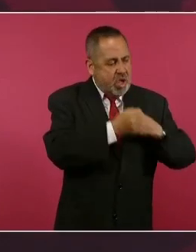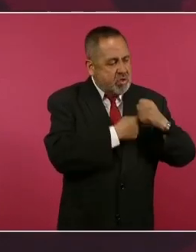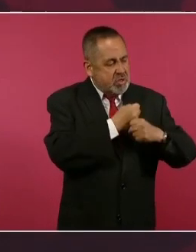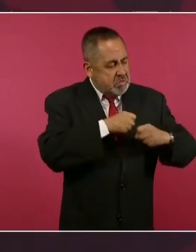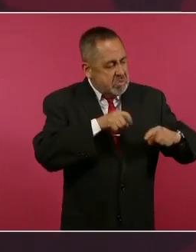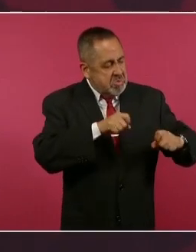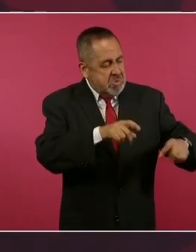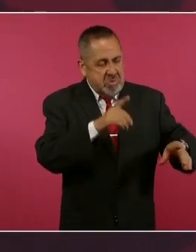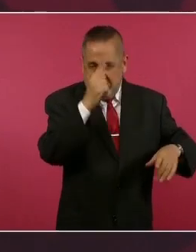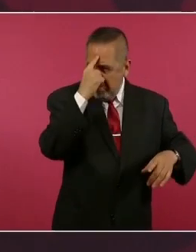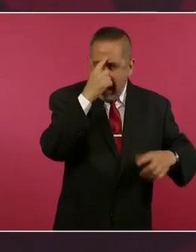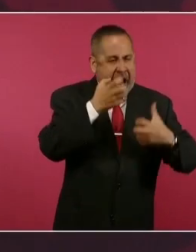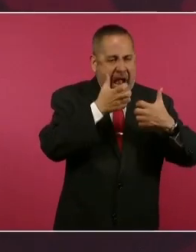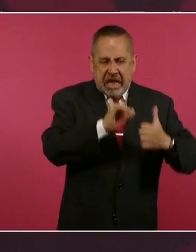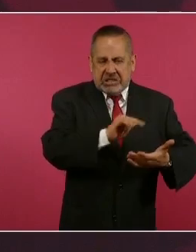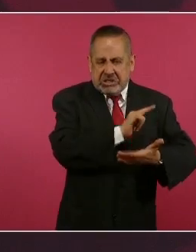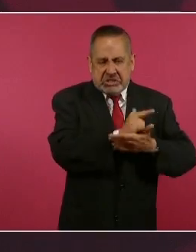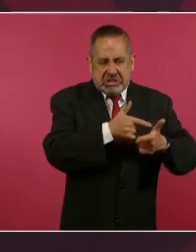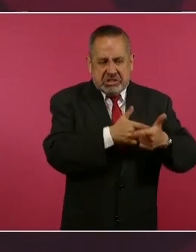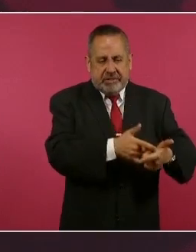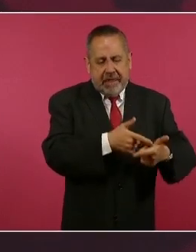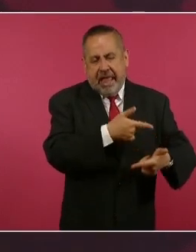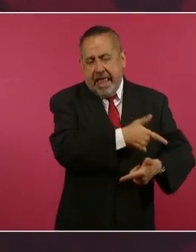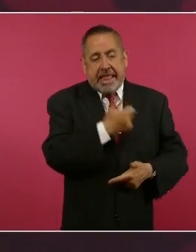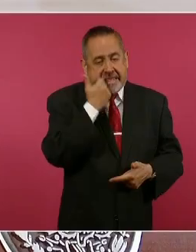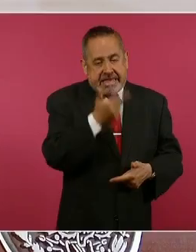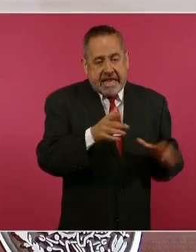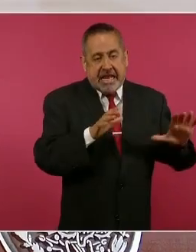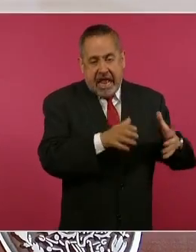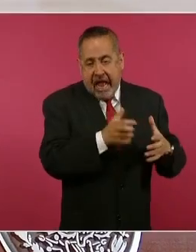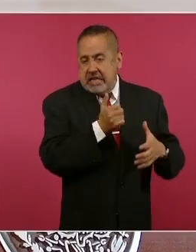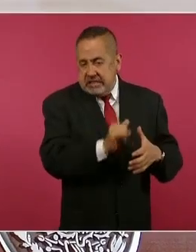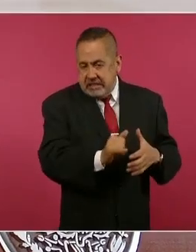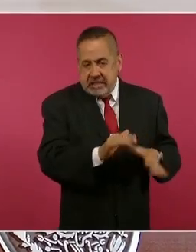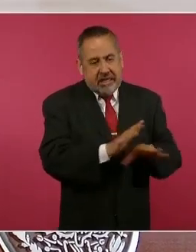conservadora, un grupo conservador,